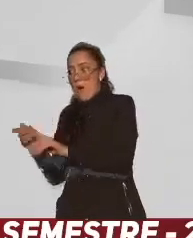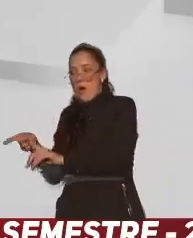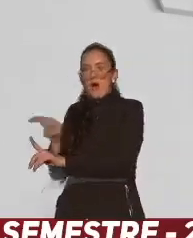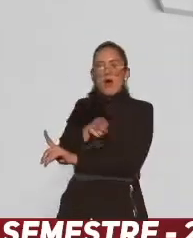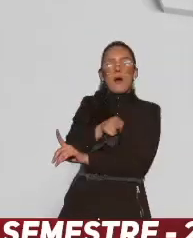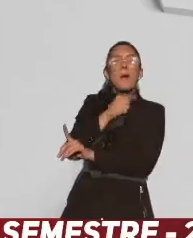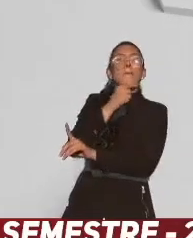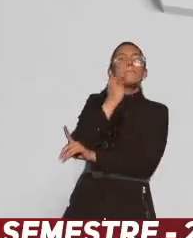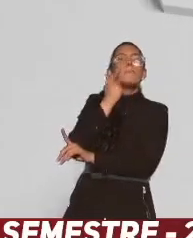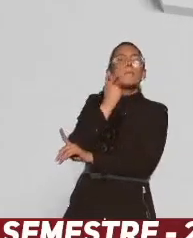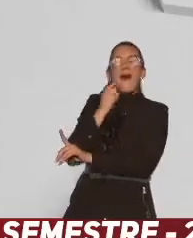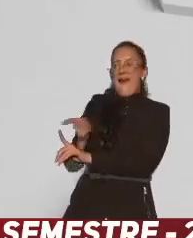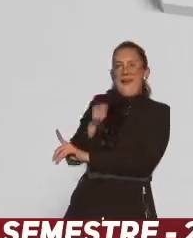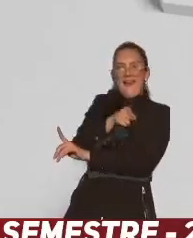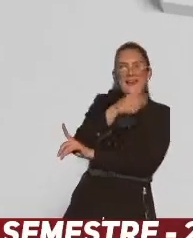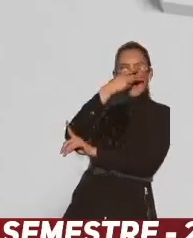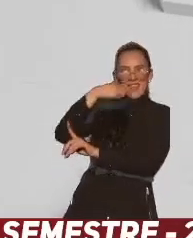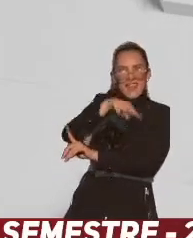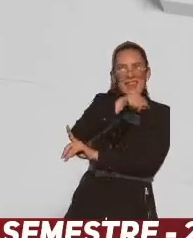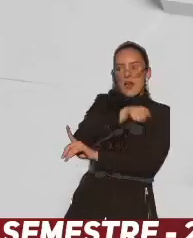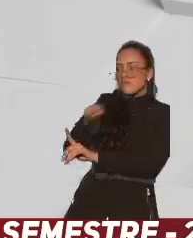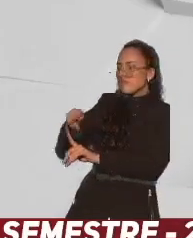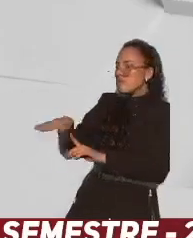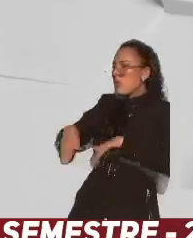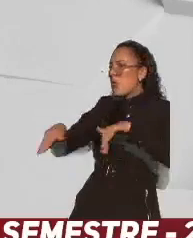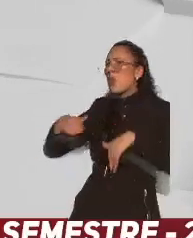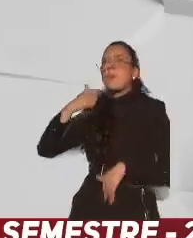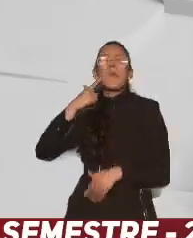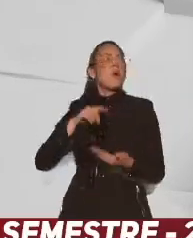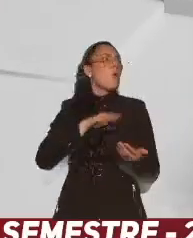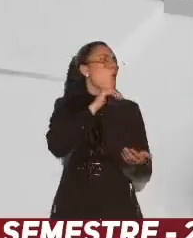Hoy el Ejército Nacional está de luto